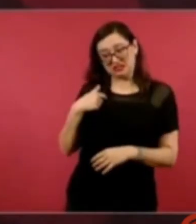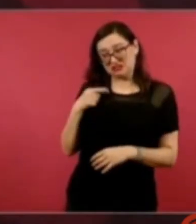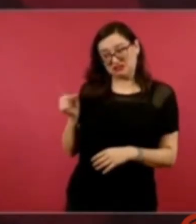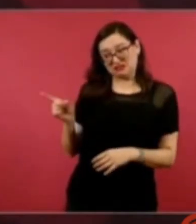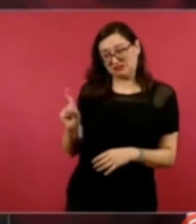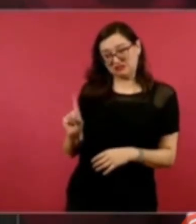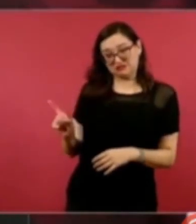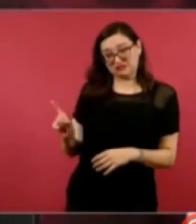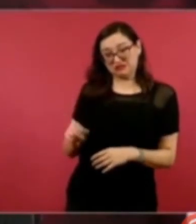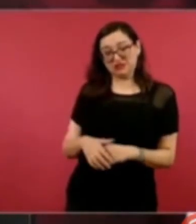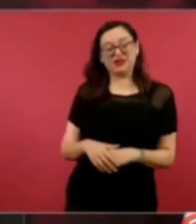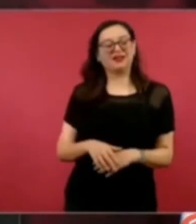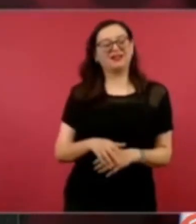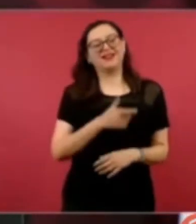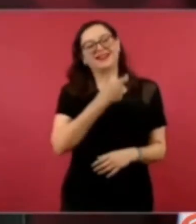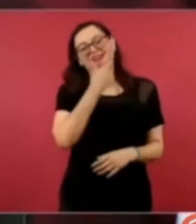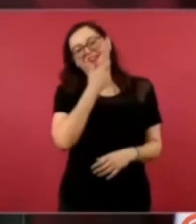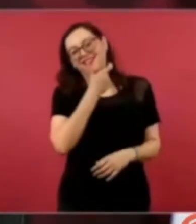no